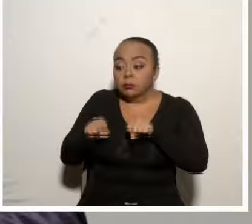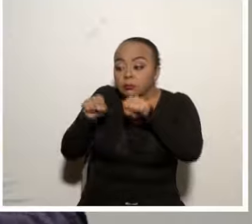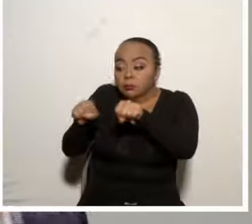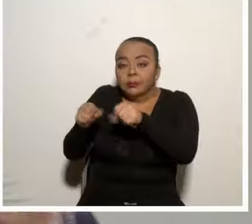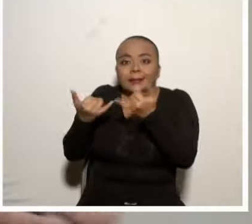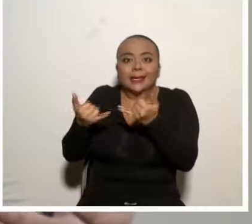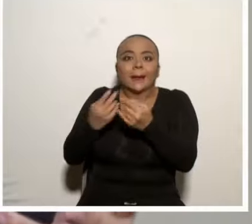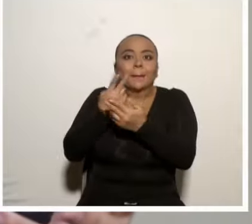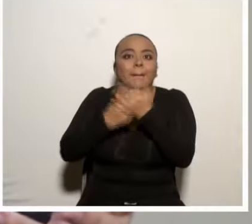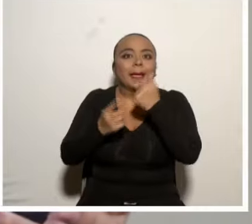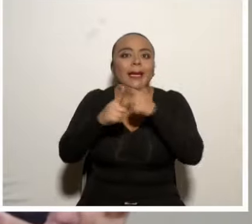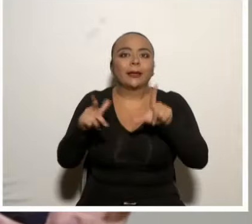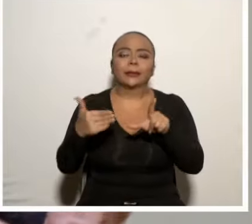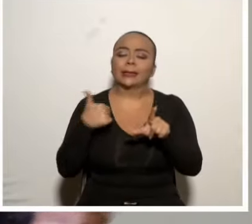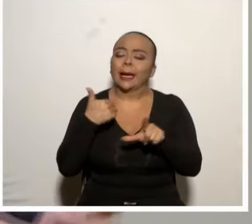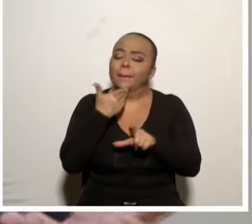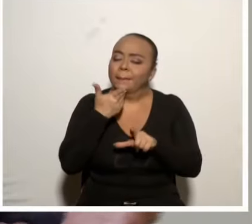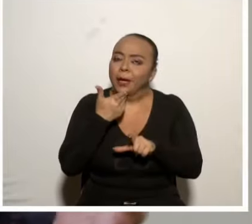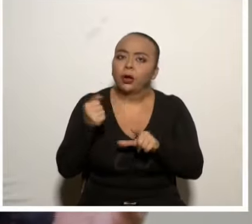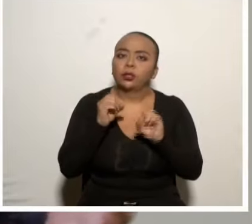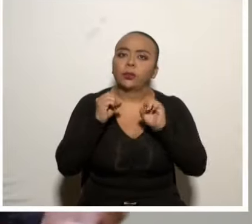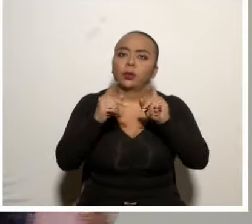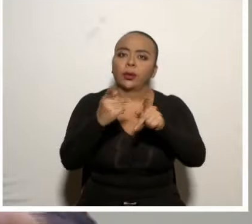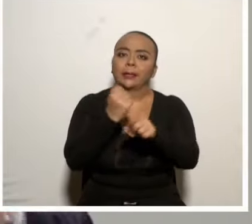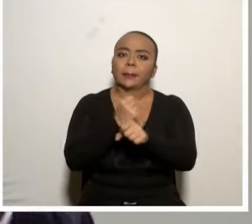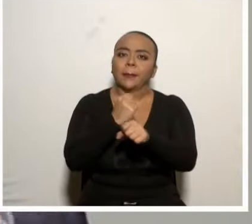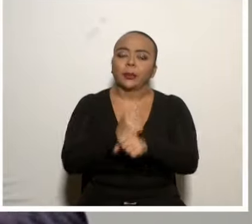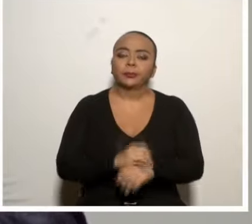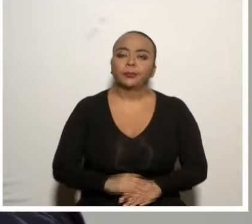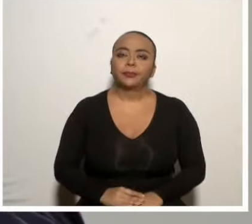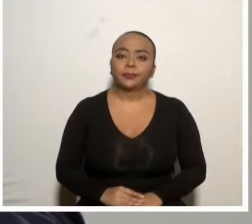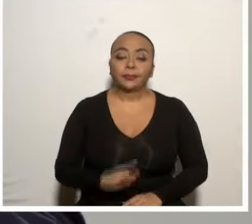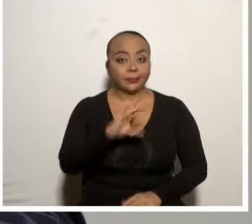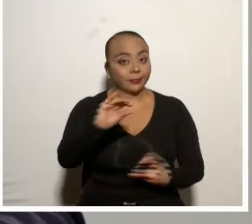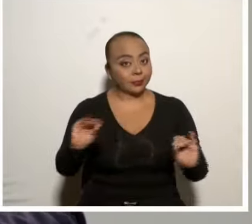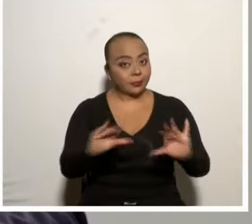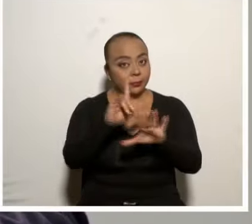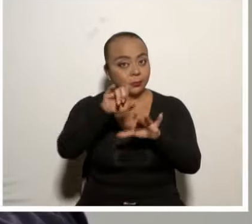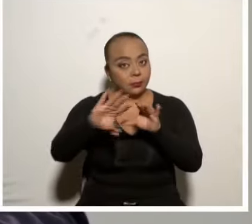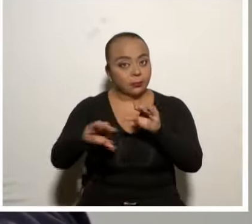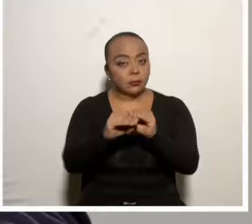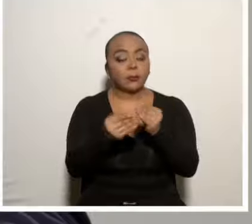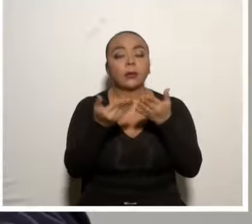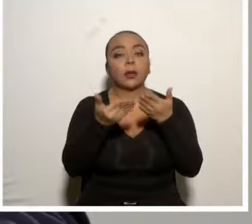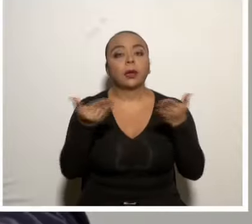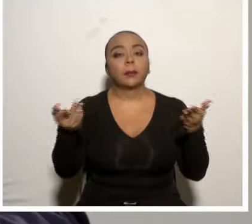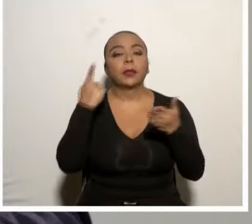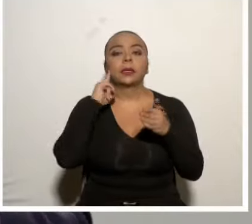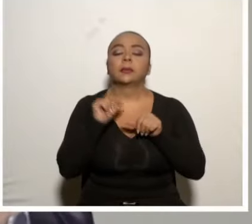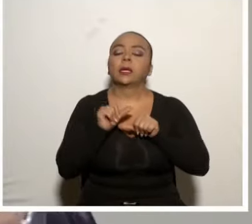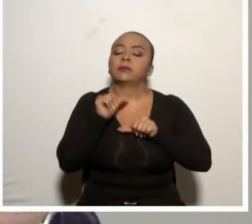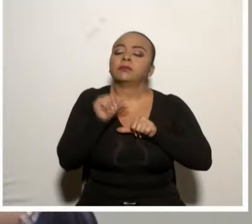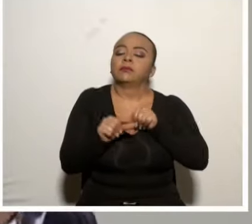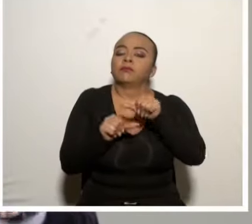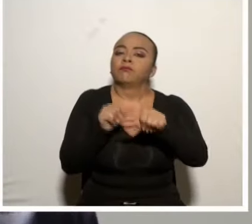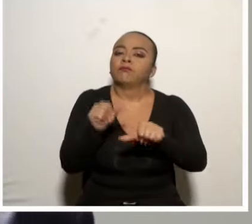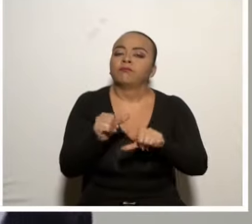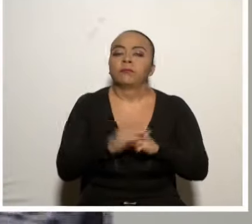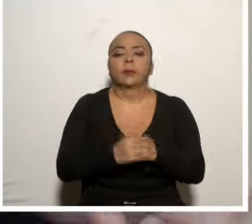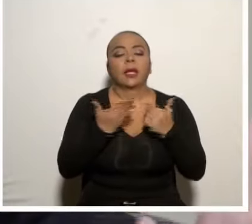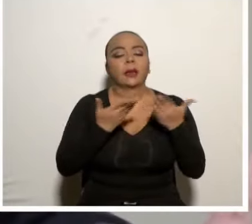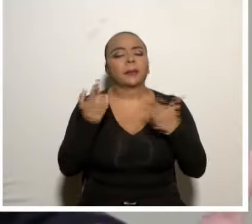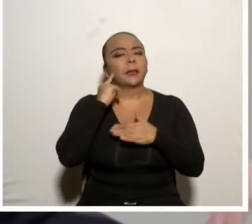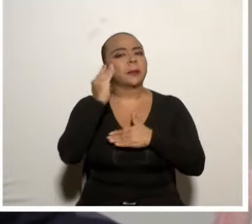completamente bilingües y obtengan mejores oportunidades de trabajo. Y por supuesto hay que sumarle herramientas para emprender, herramientas